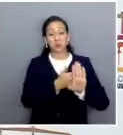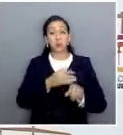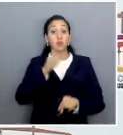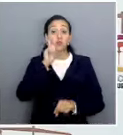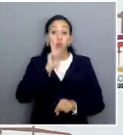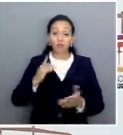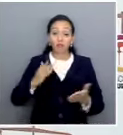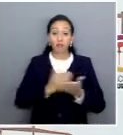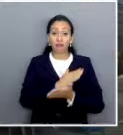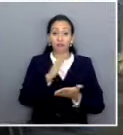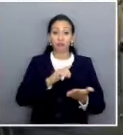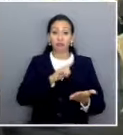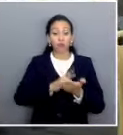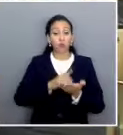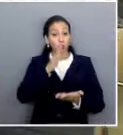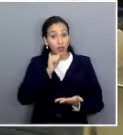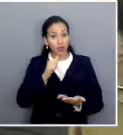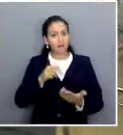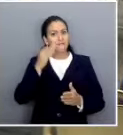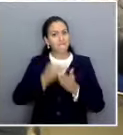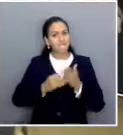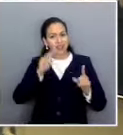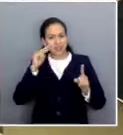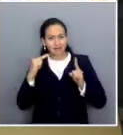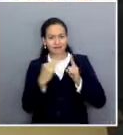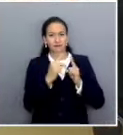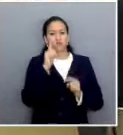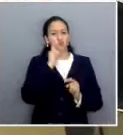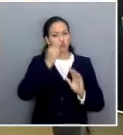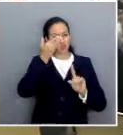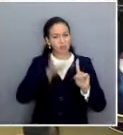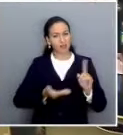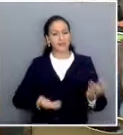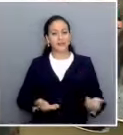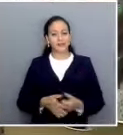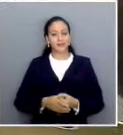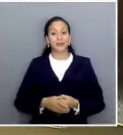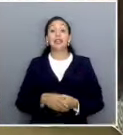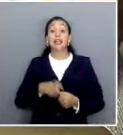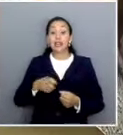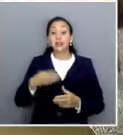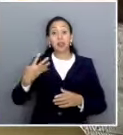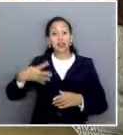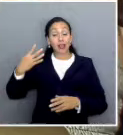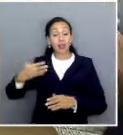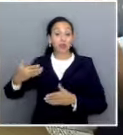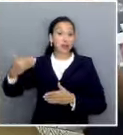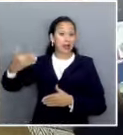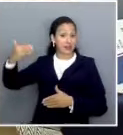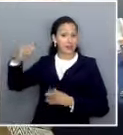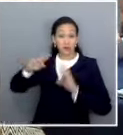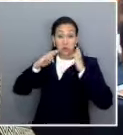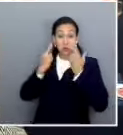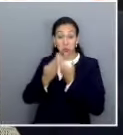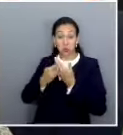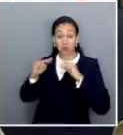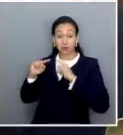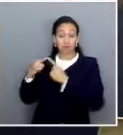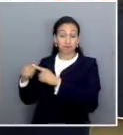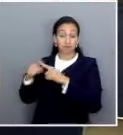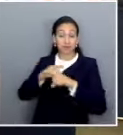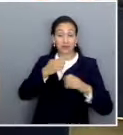de perspectiva de género. Con las conclusiones de cada una de las 14 sesiones que se llevaron a cabo en distintos estados del país y en